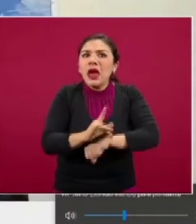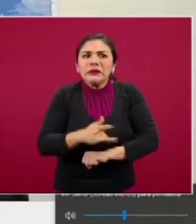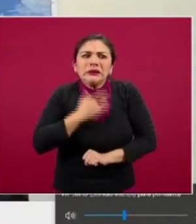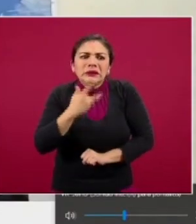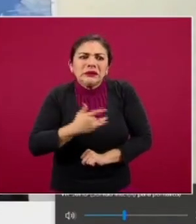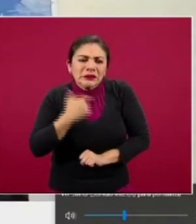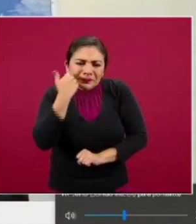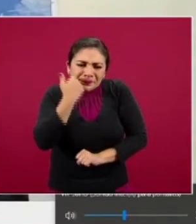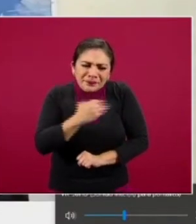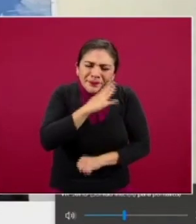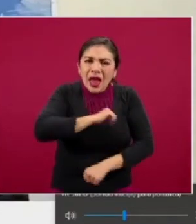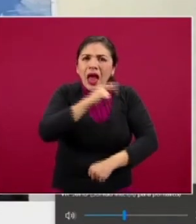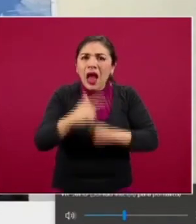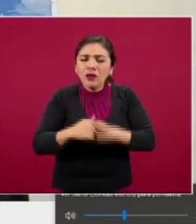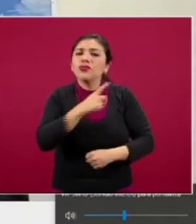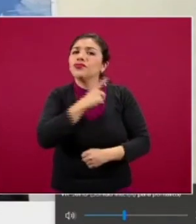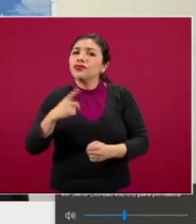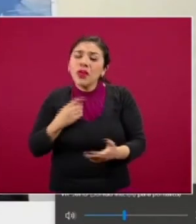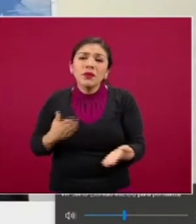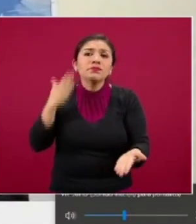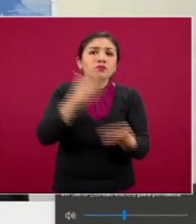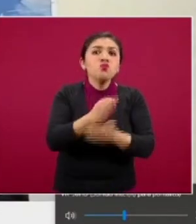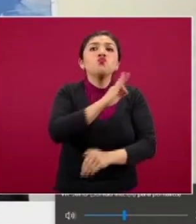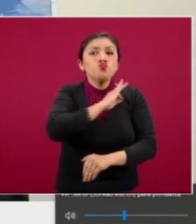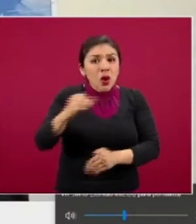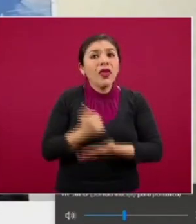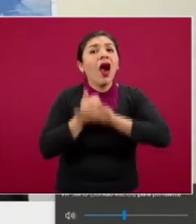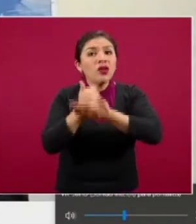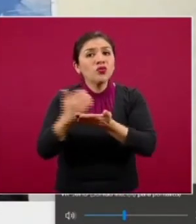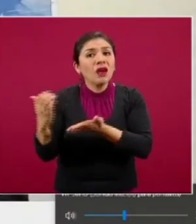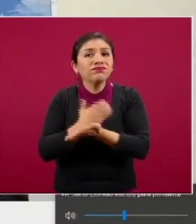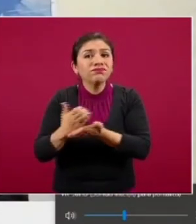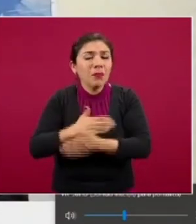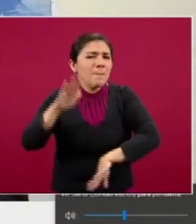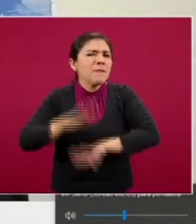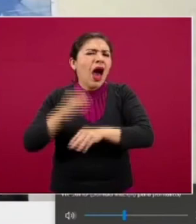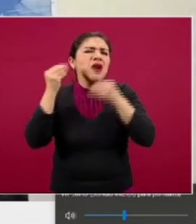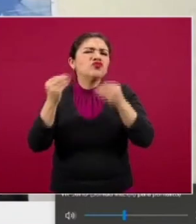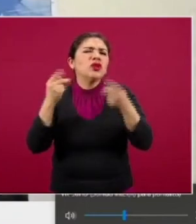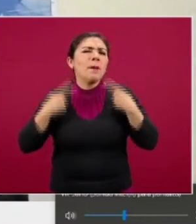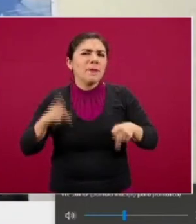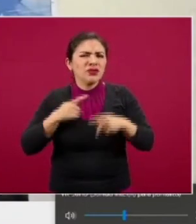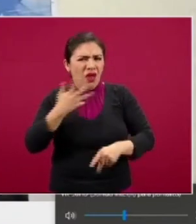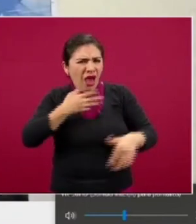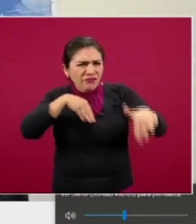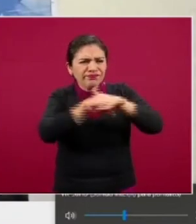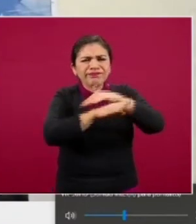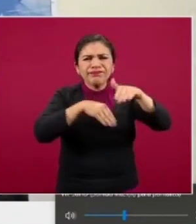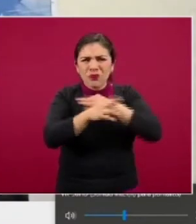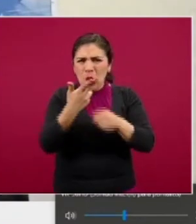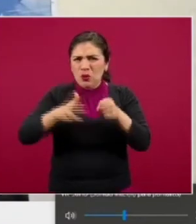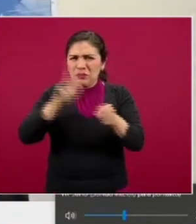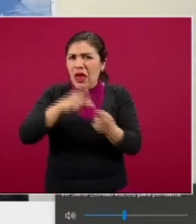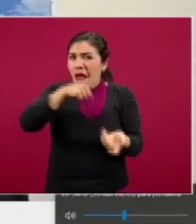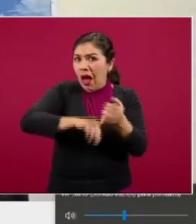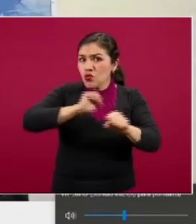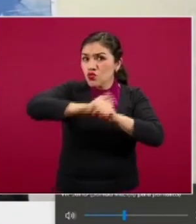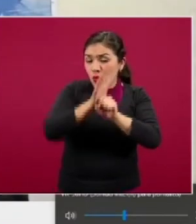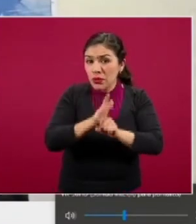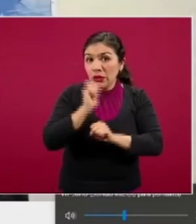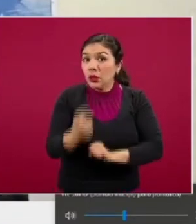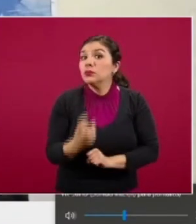los síntomas, es lo deseable. Hay mucho por hacer. La gran mayoría de las personas que están hospitalizadas por COVID no